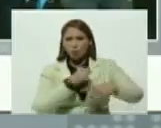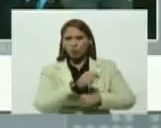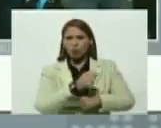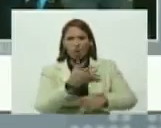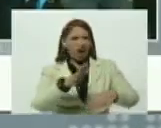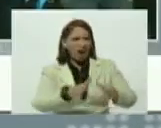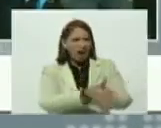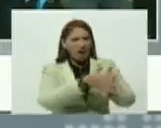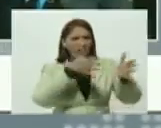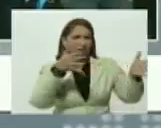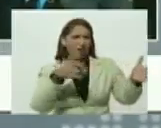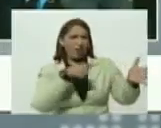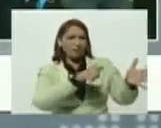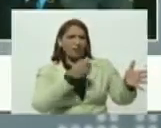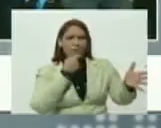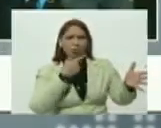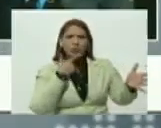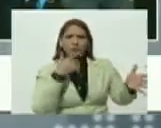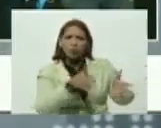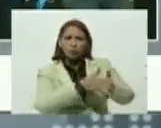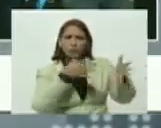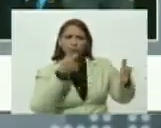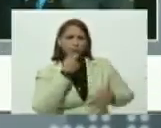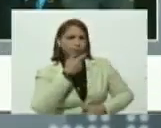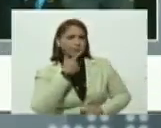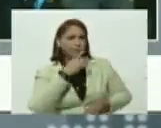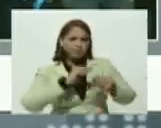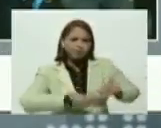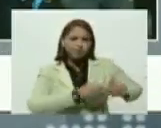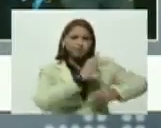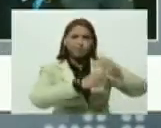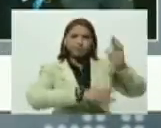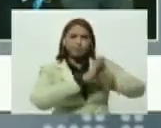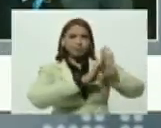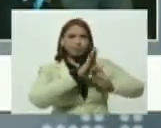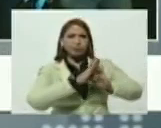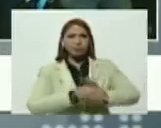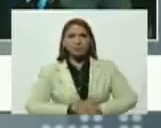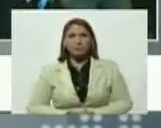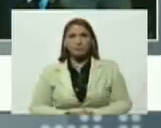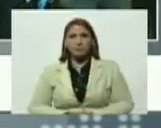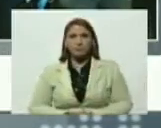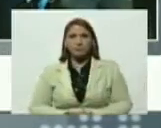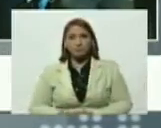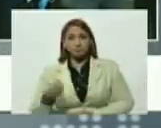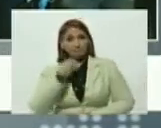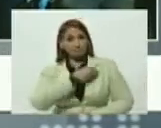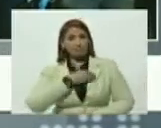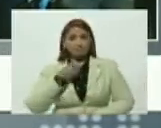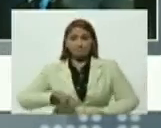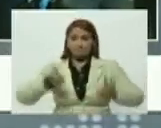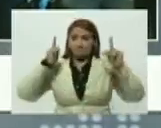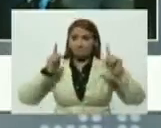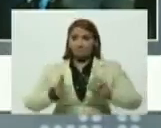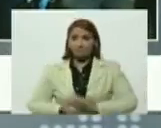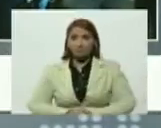lo grande, hacia lo bonito, hacia lo hermoso, hacia lo productivo. ¡Misión cumplida!